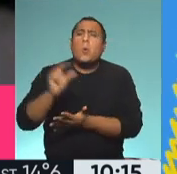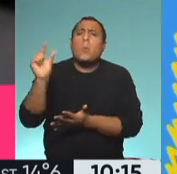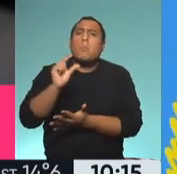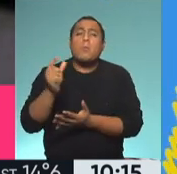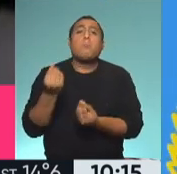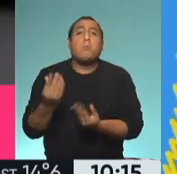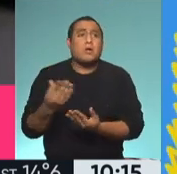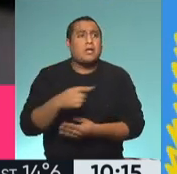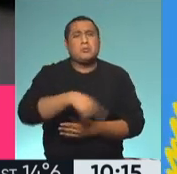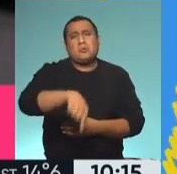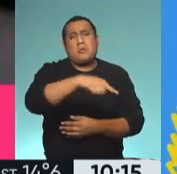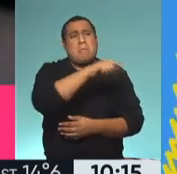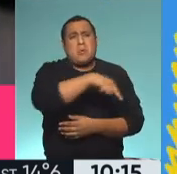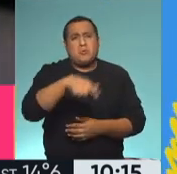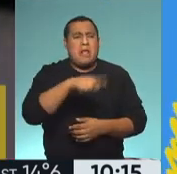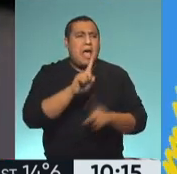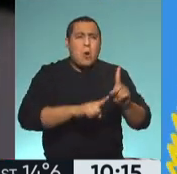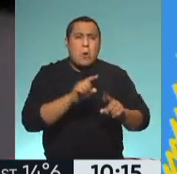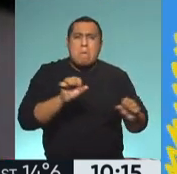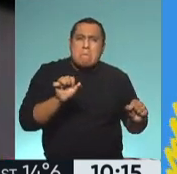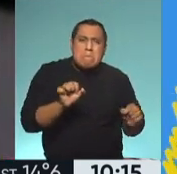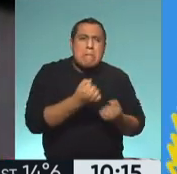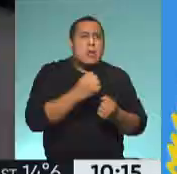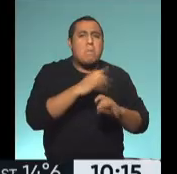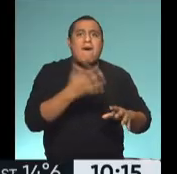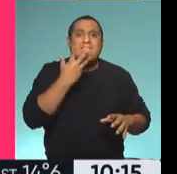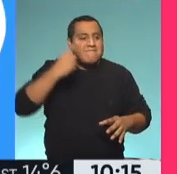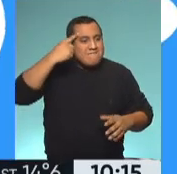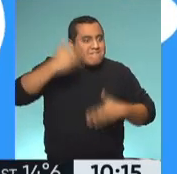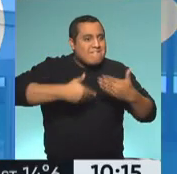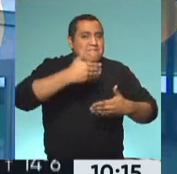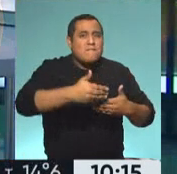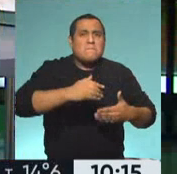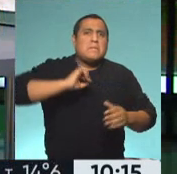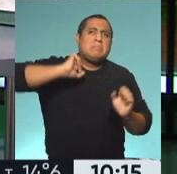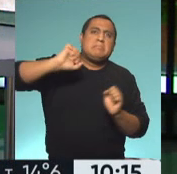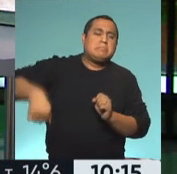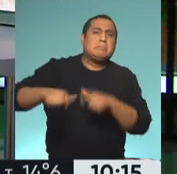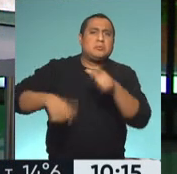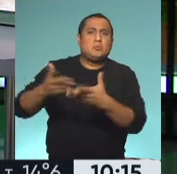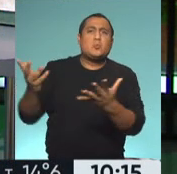codicia y la amargura de hombres que temen seguir el camino del progreso humano.